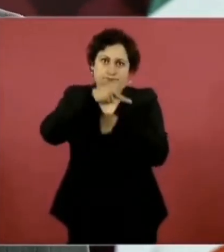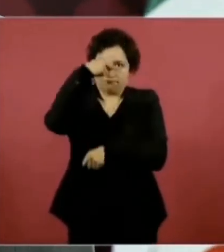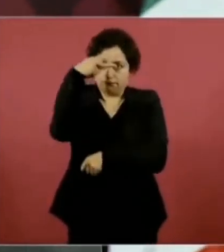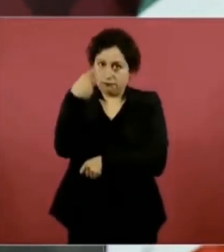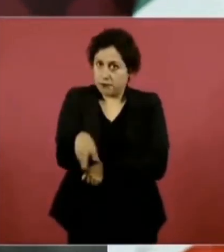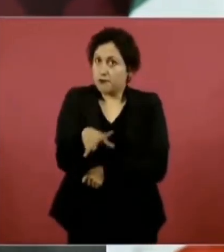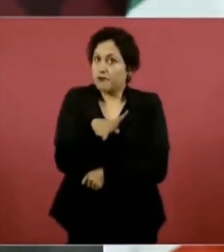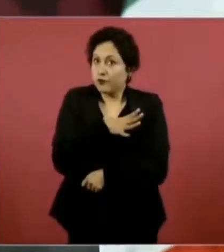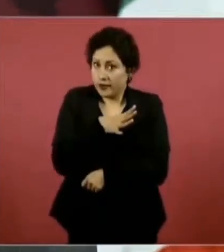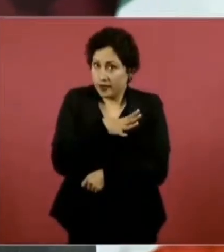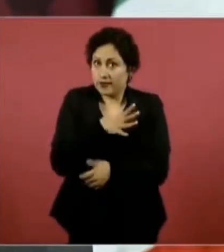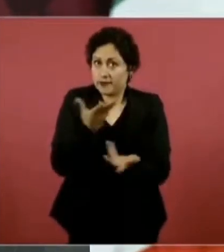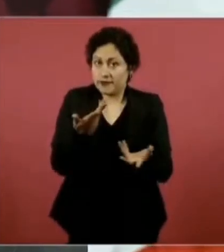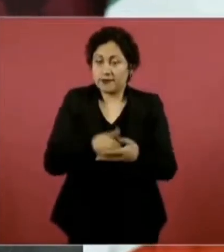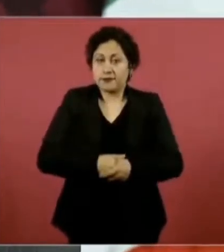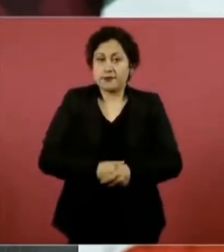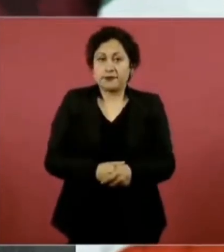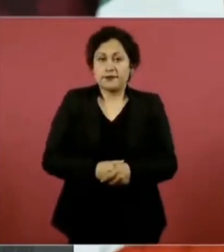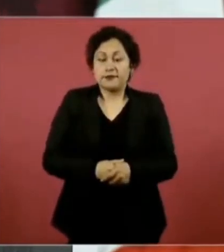Desde luego,